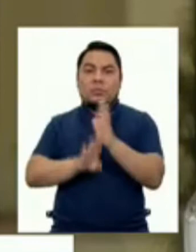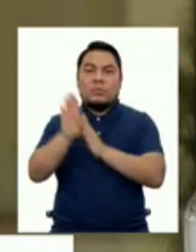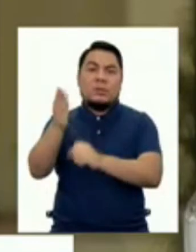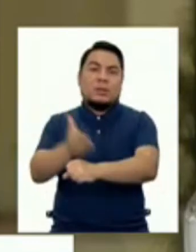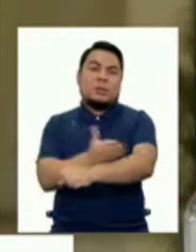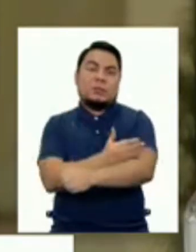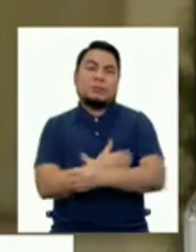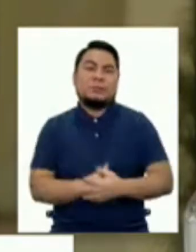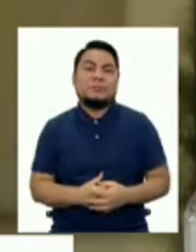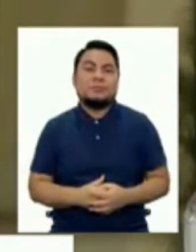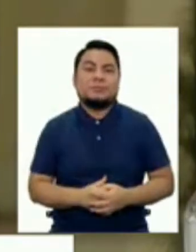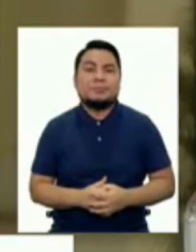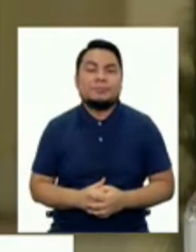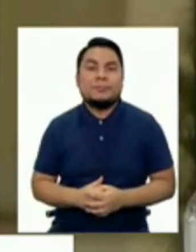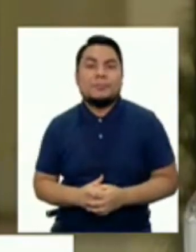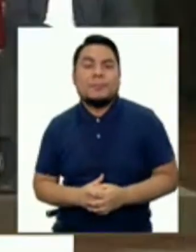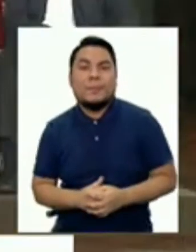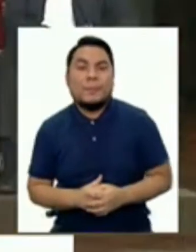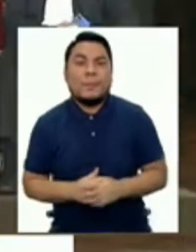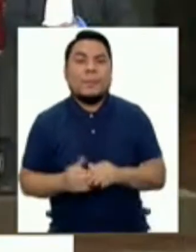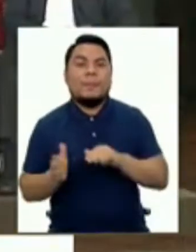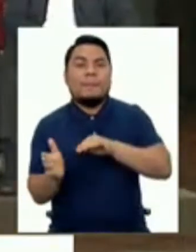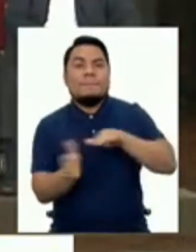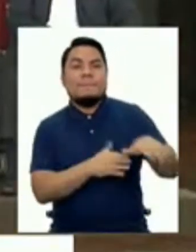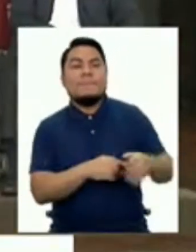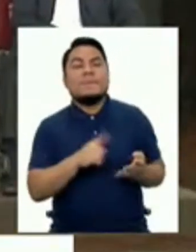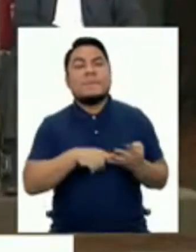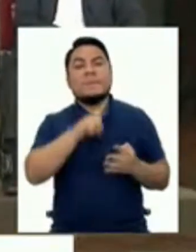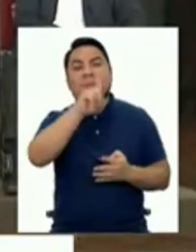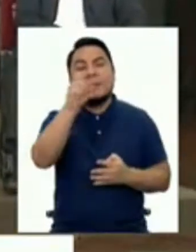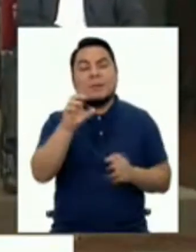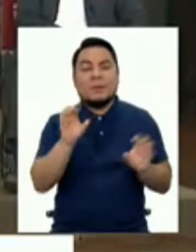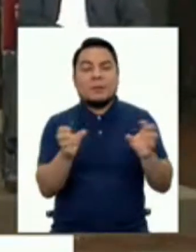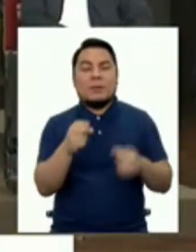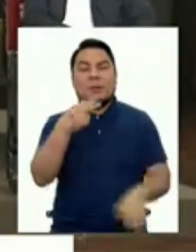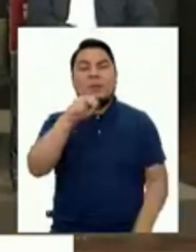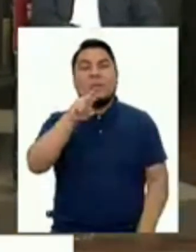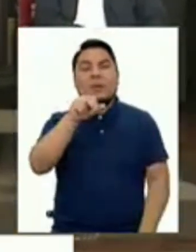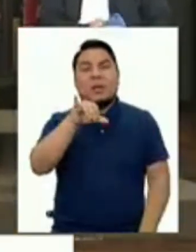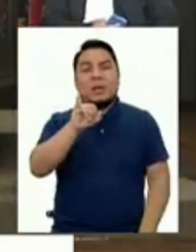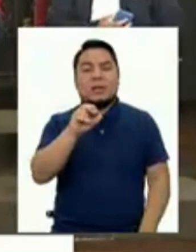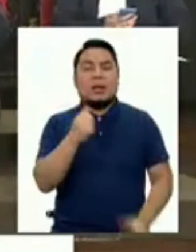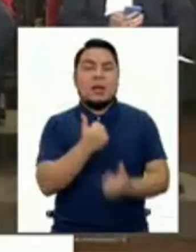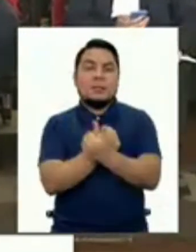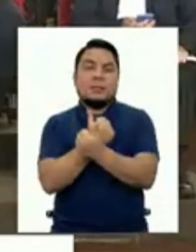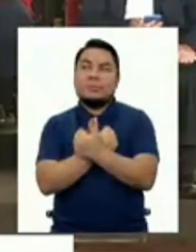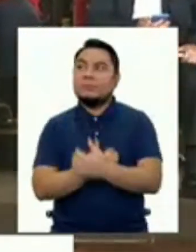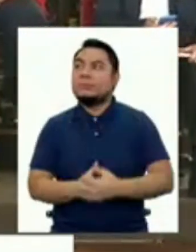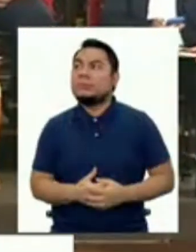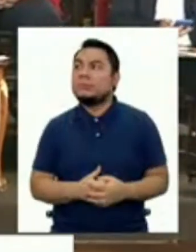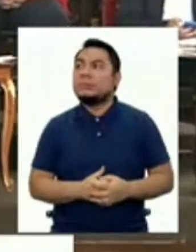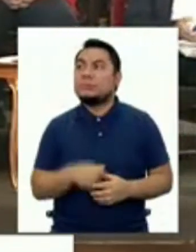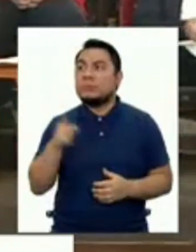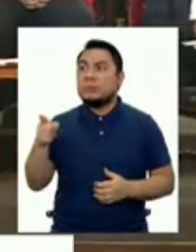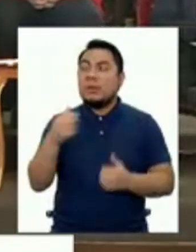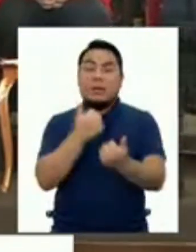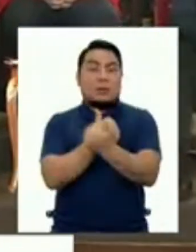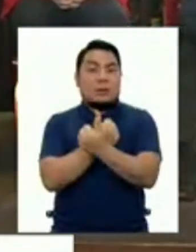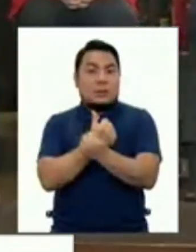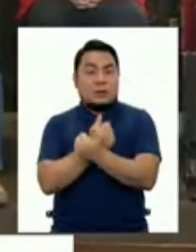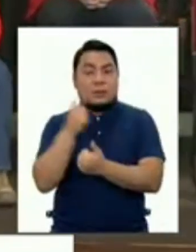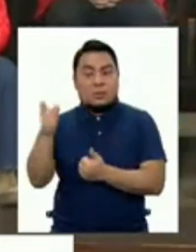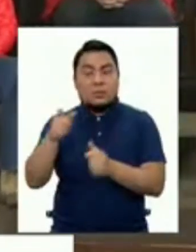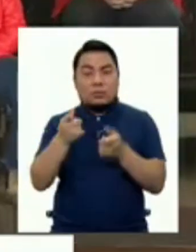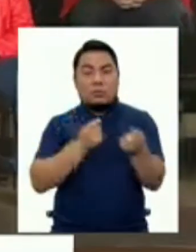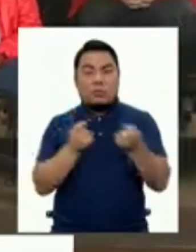desarrollo. La siguiente pregunta es de Radio Estación Guari de Ayacucho. En Ayacucho, el gobierno